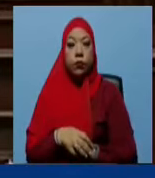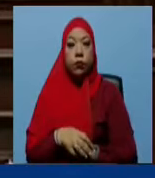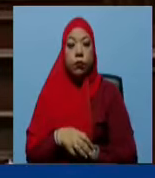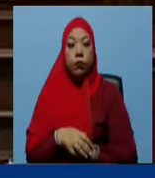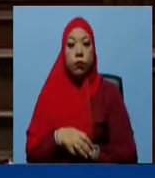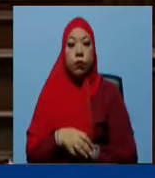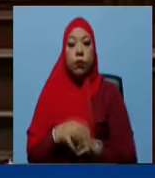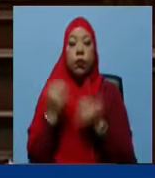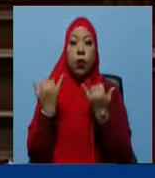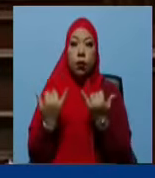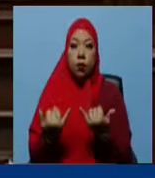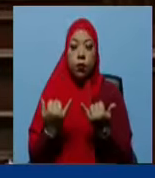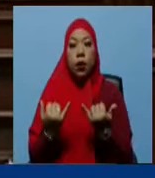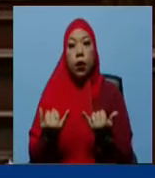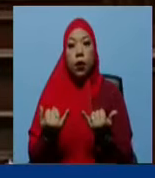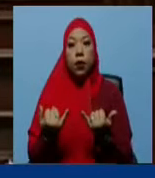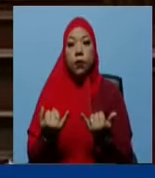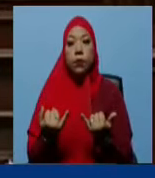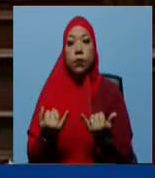Ahora,